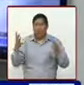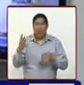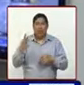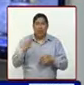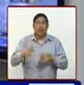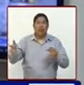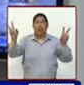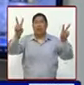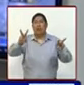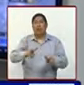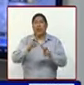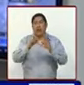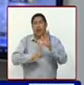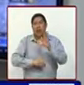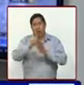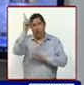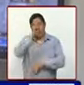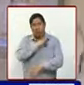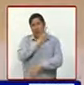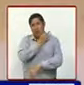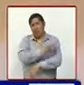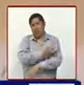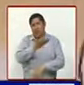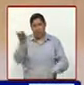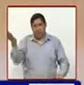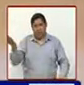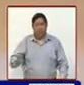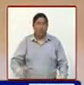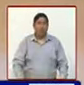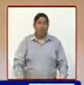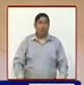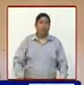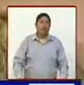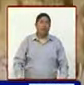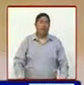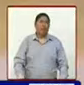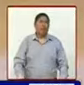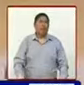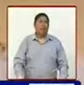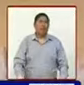el Valle Alto. El evento más fuerte ha sido en el Valle Alto, definitivamente.